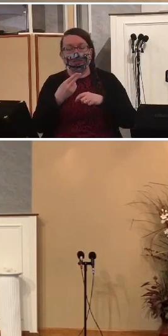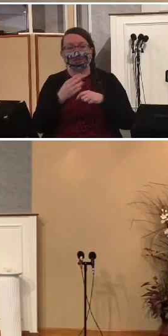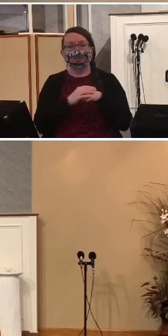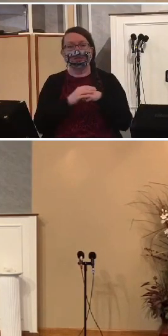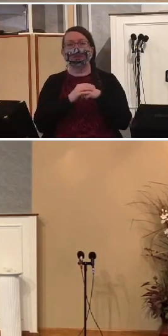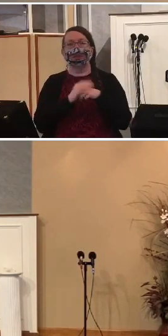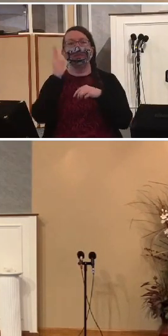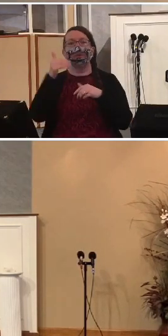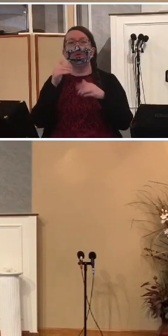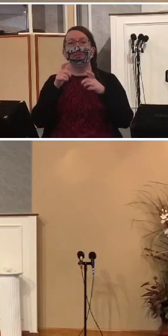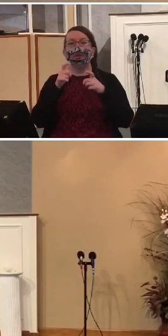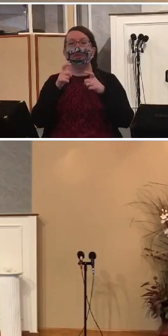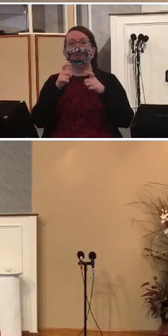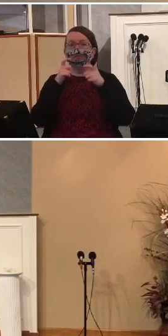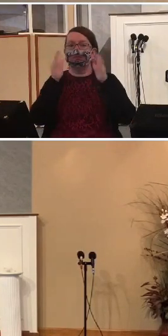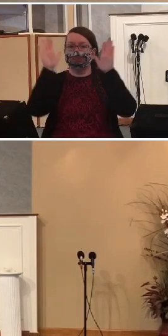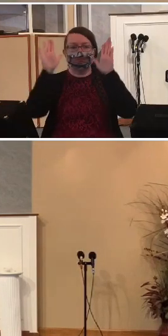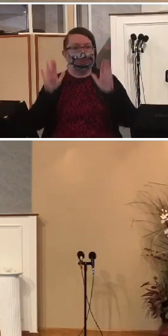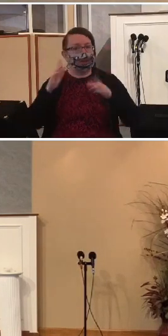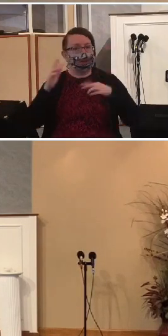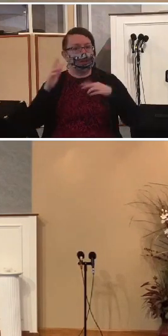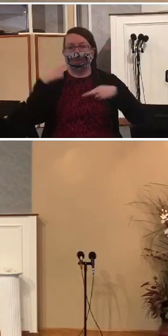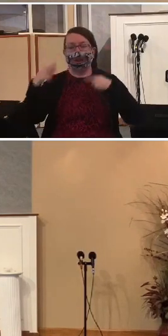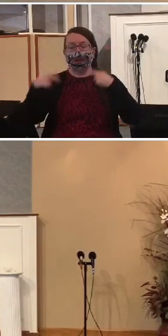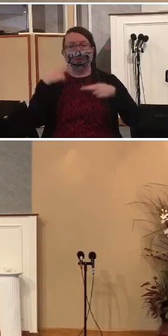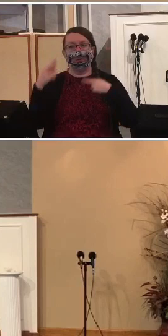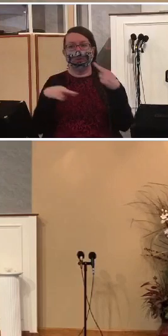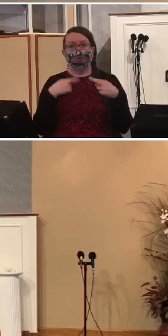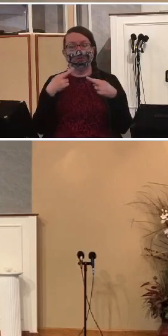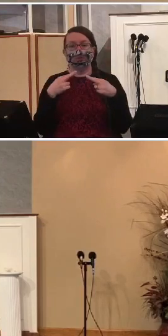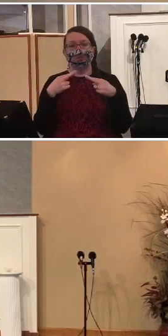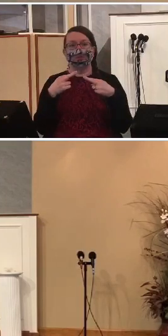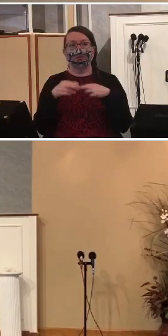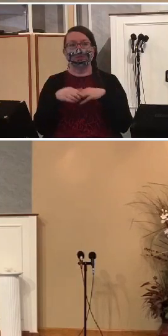gran avivamiento. Oh, mi Dios.